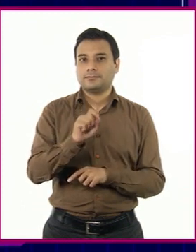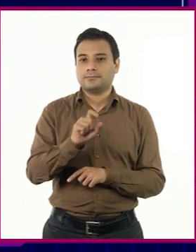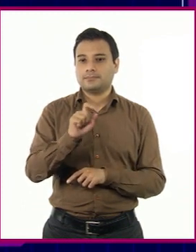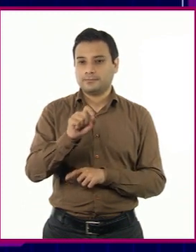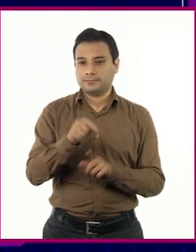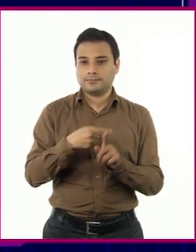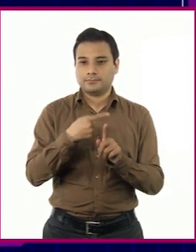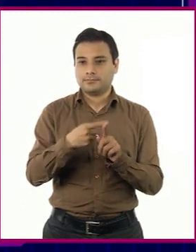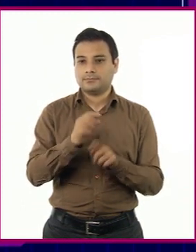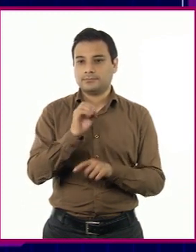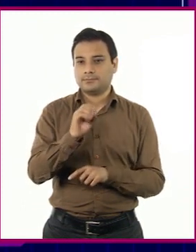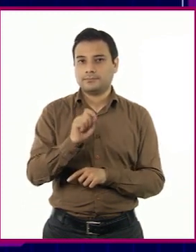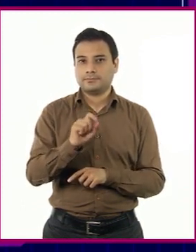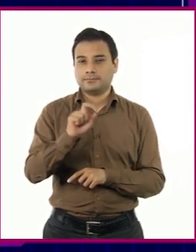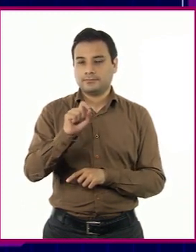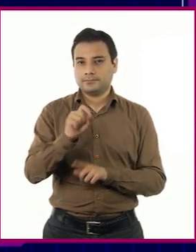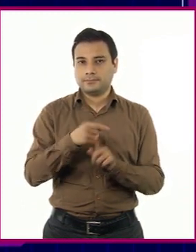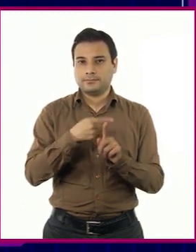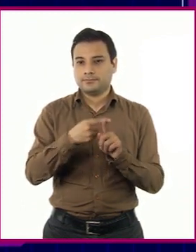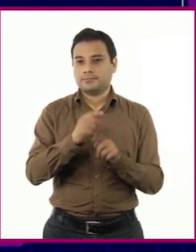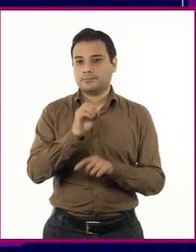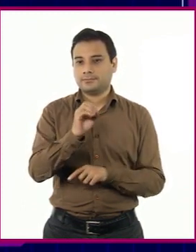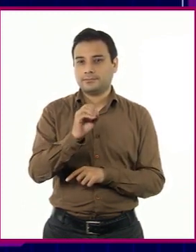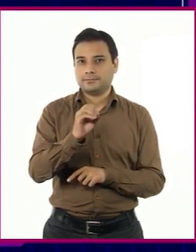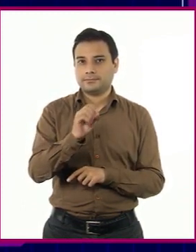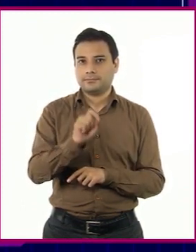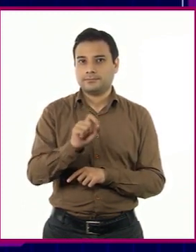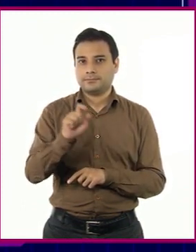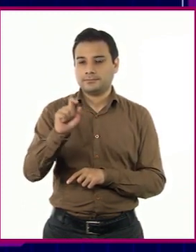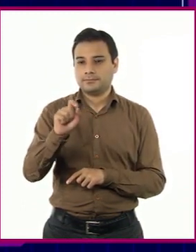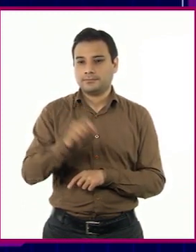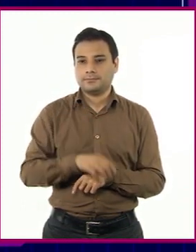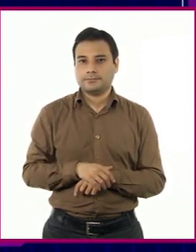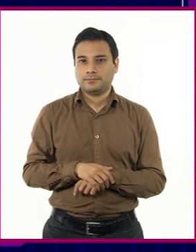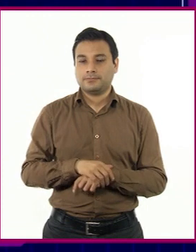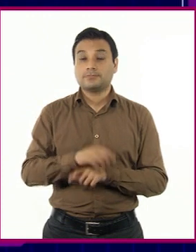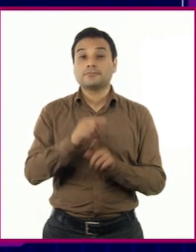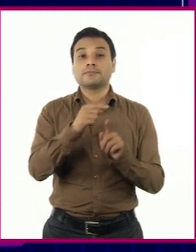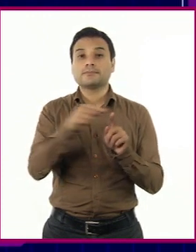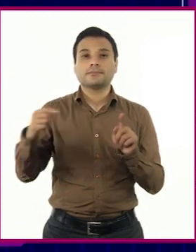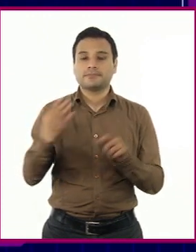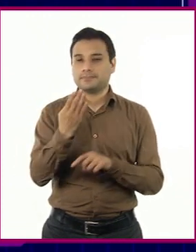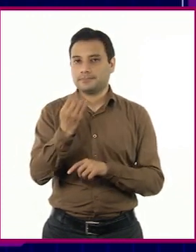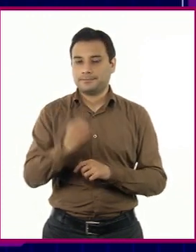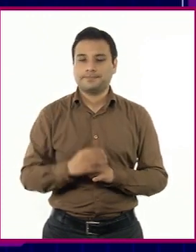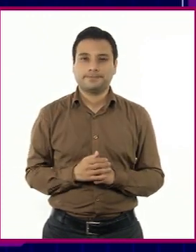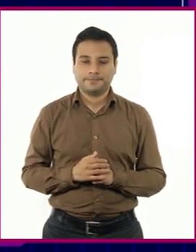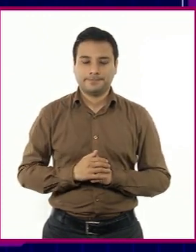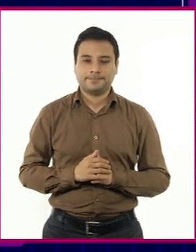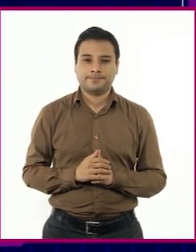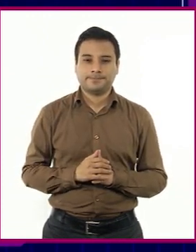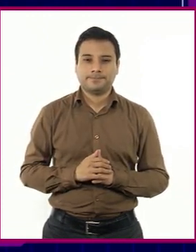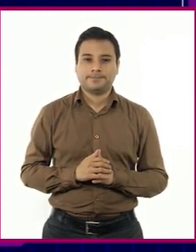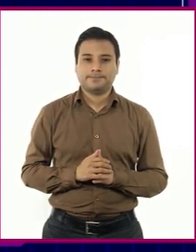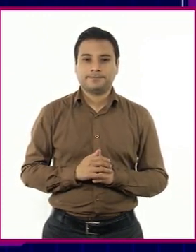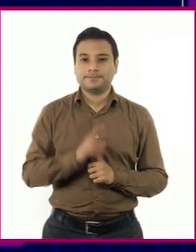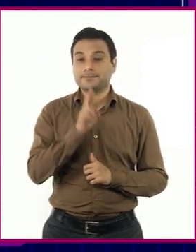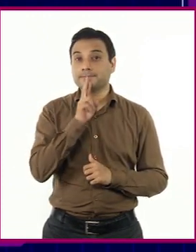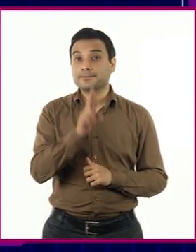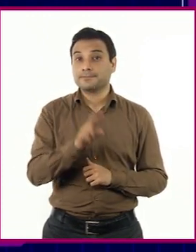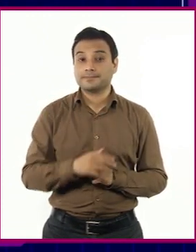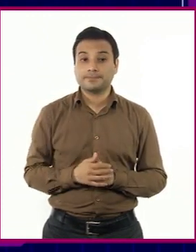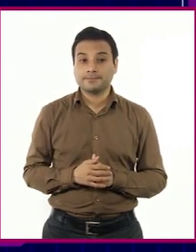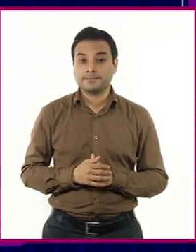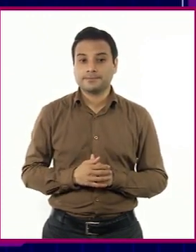más 0.20 millones más 0.20 millones. Todo entre 9, que es el total de datos. Igual